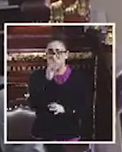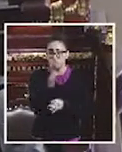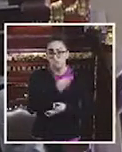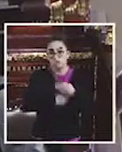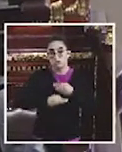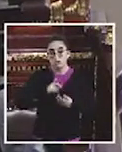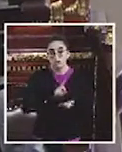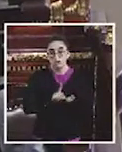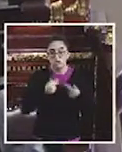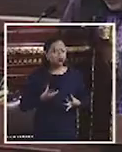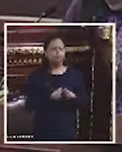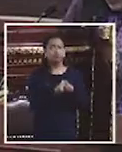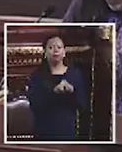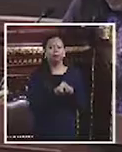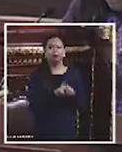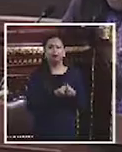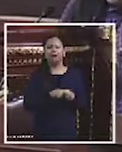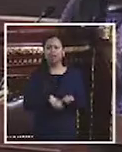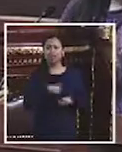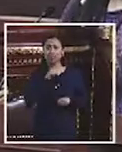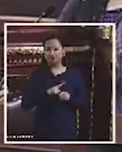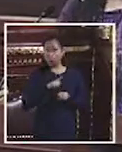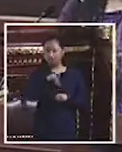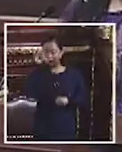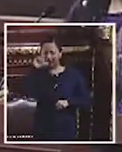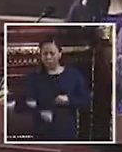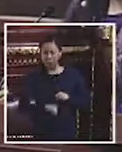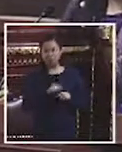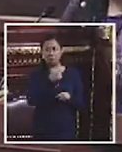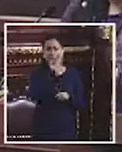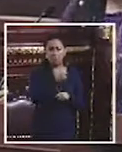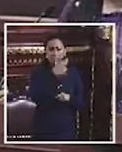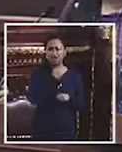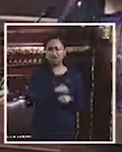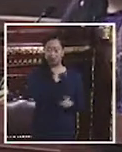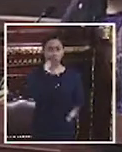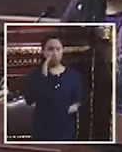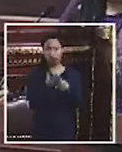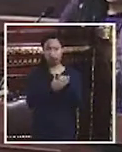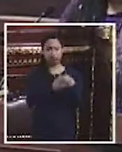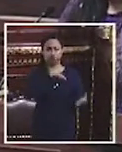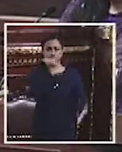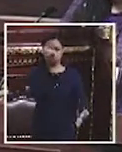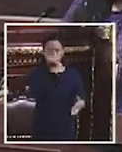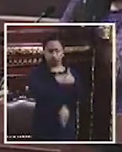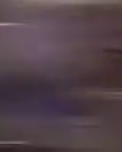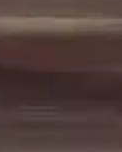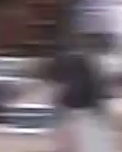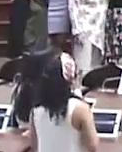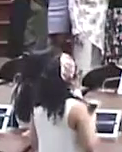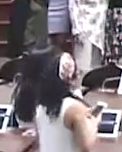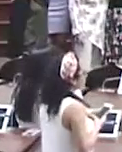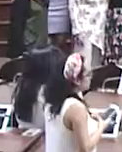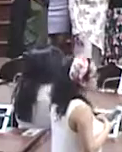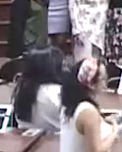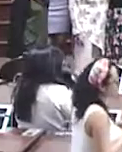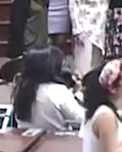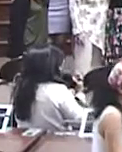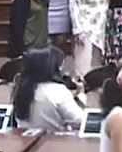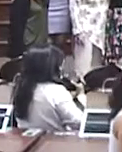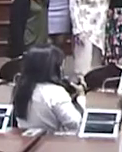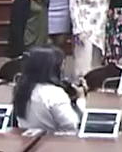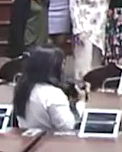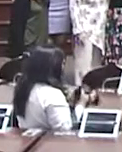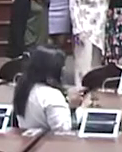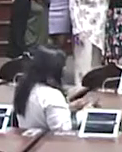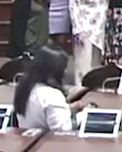la dignidad humana, la salud, el trabajo, la remuneración igualitaria, la seguridad y la vida. Quieren más